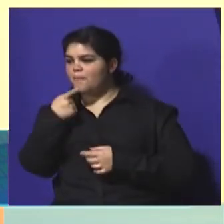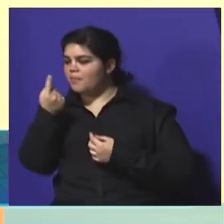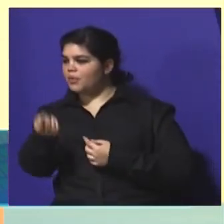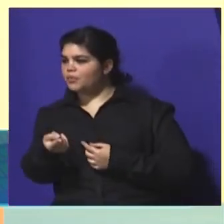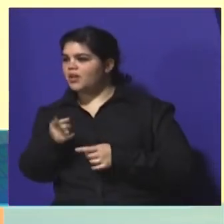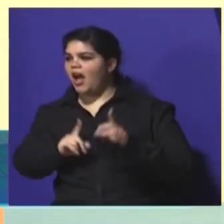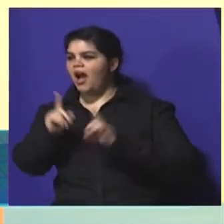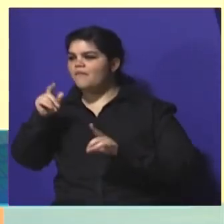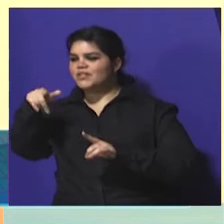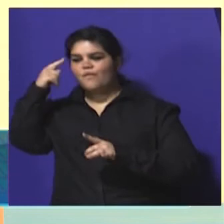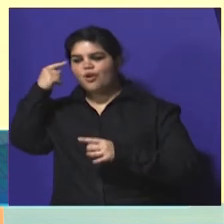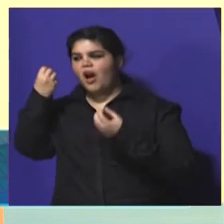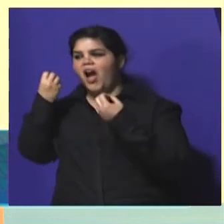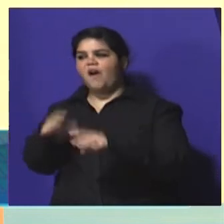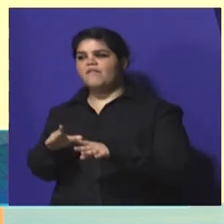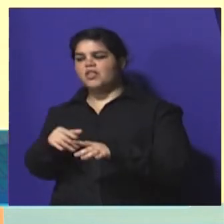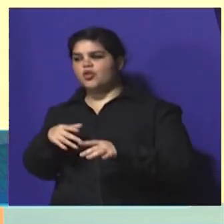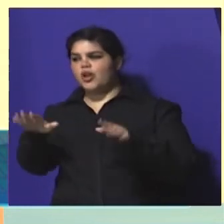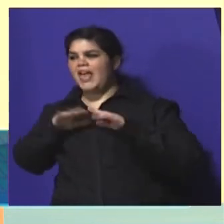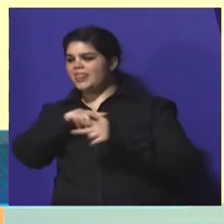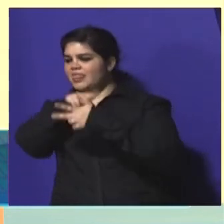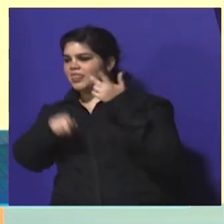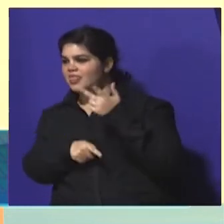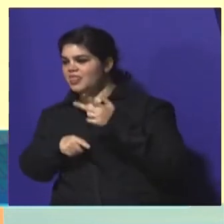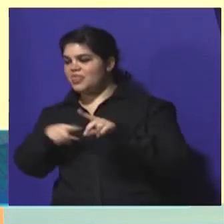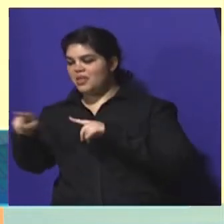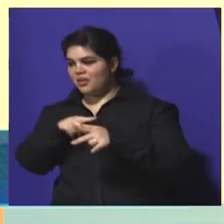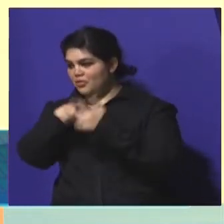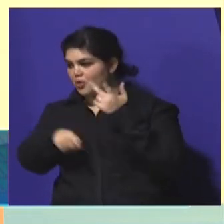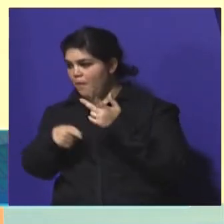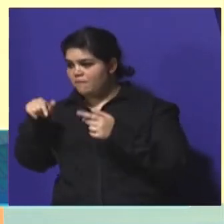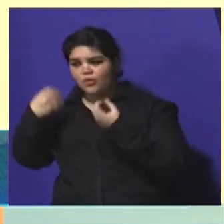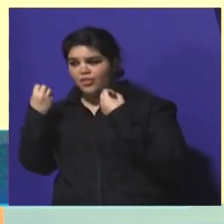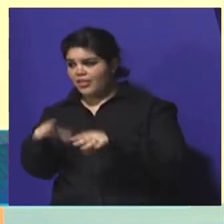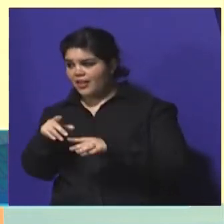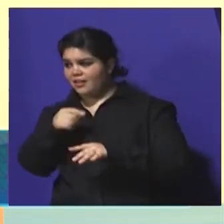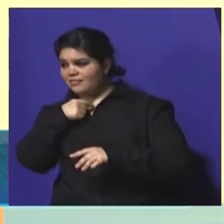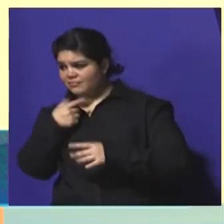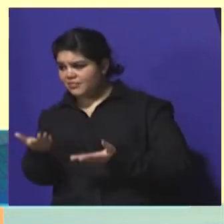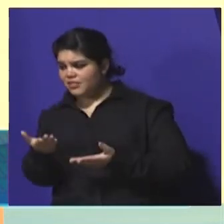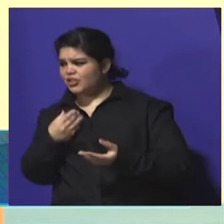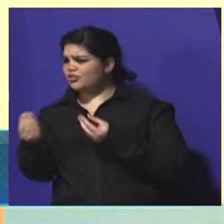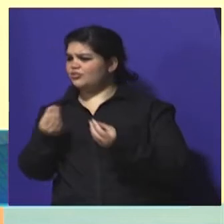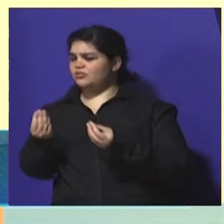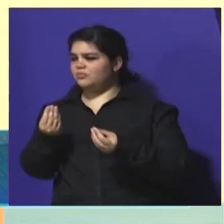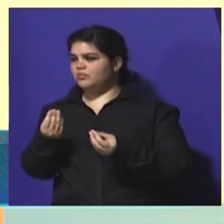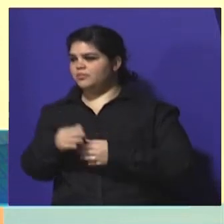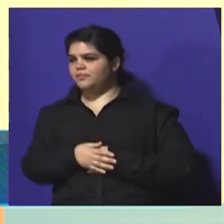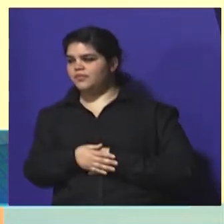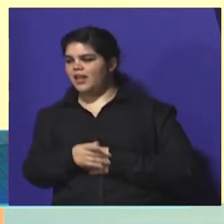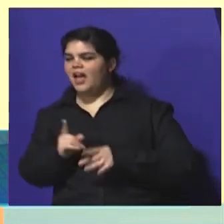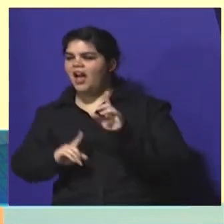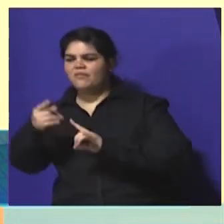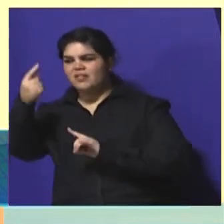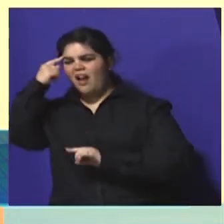pensar en abandonar el triatlón como como llega un deportista a eso su cabeza digo debe pasarle mil